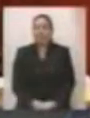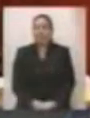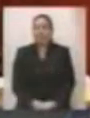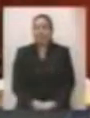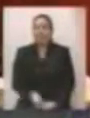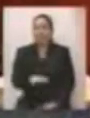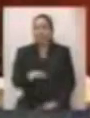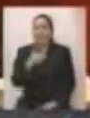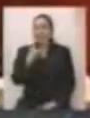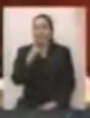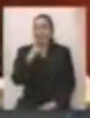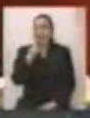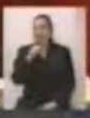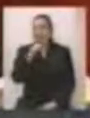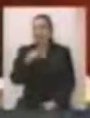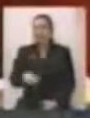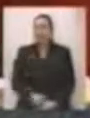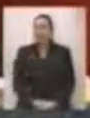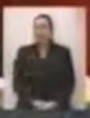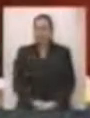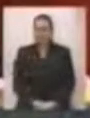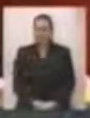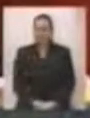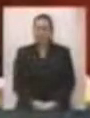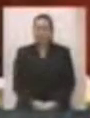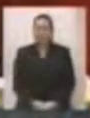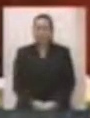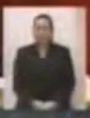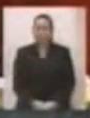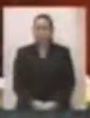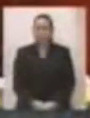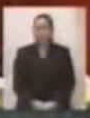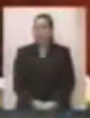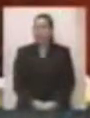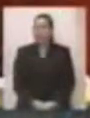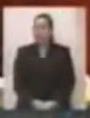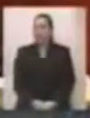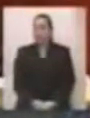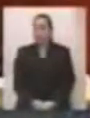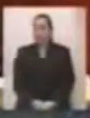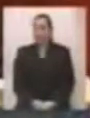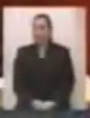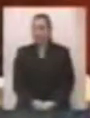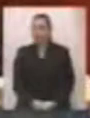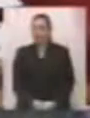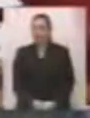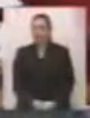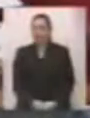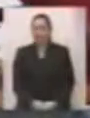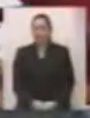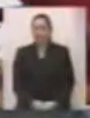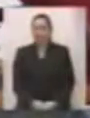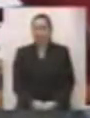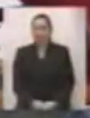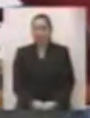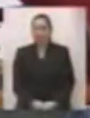comunicaciones por niños, niñas y adolescentes. Tiene la palabra la presidenta de la Comisión de la Mujer, la congresista Cordero Yontay.